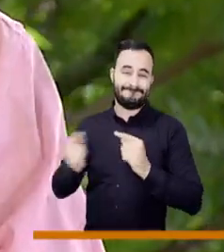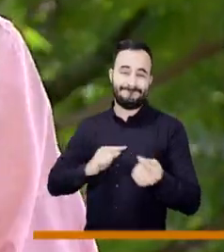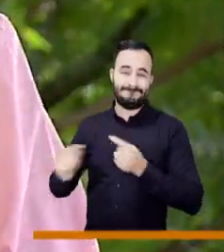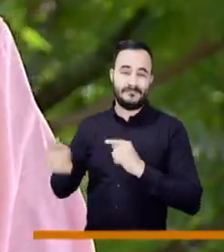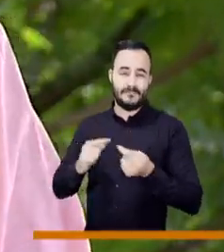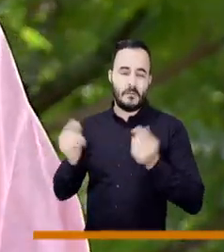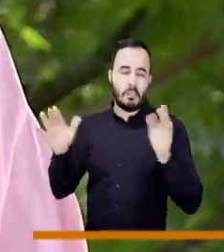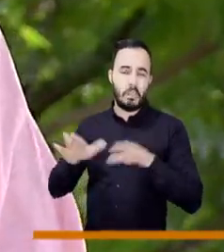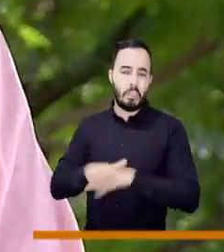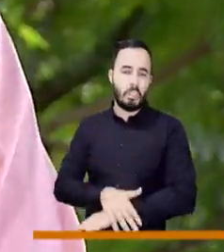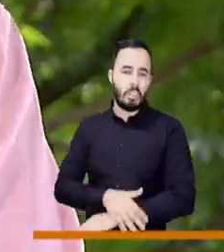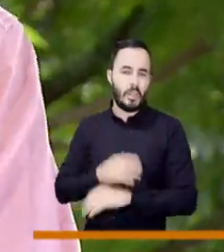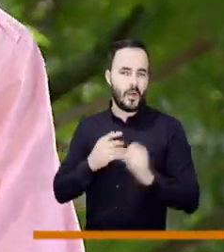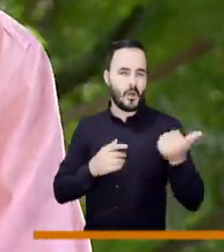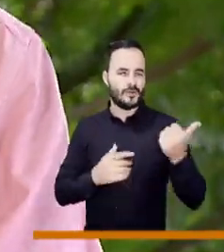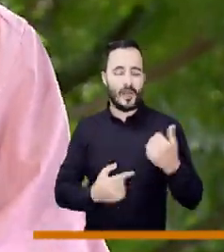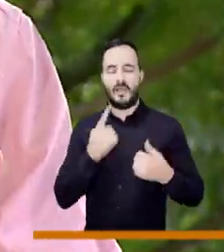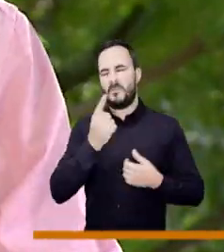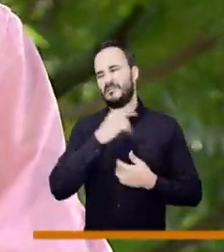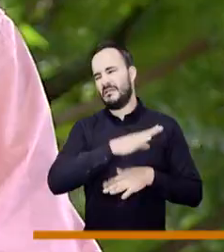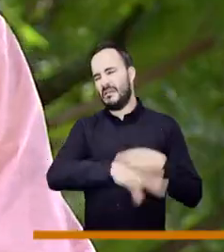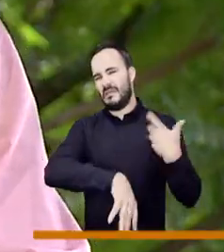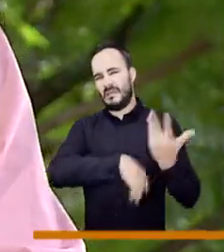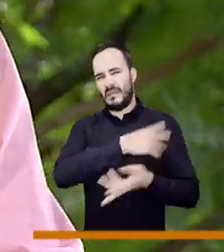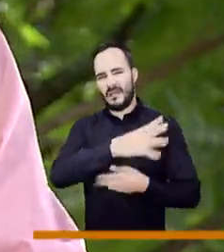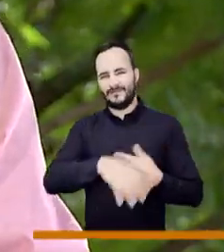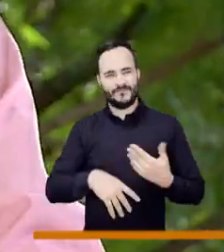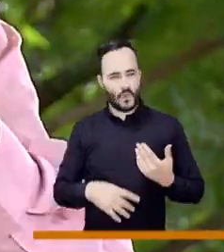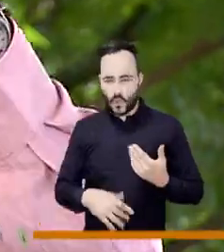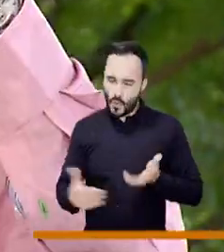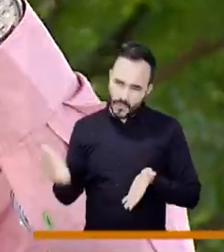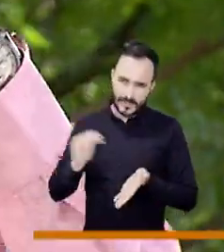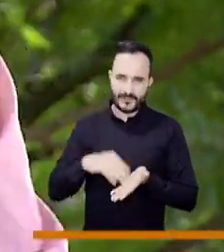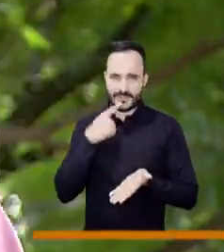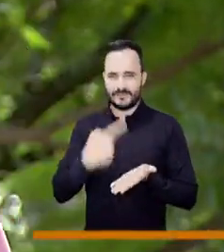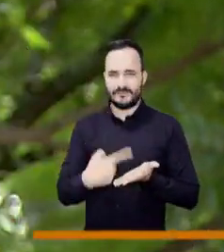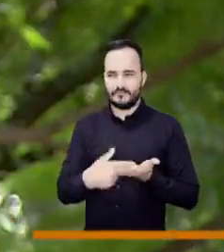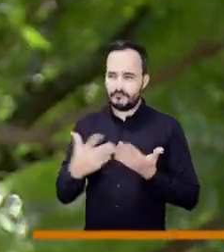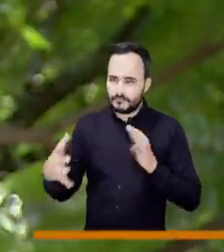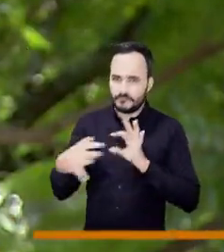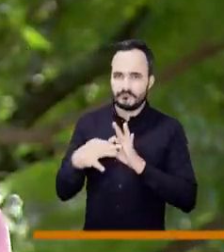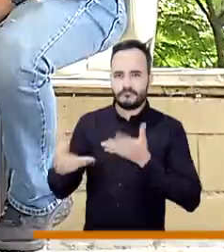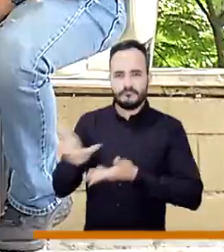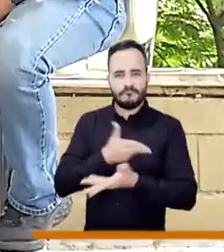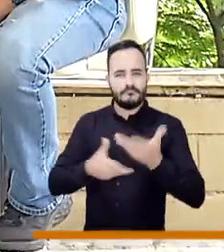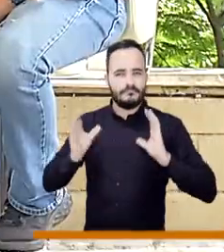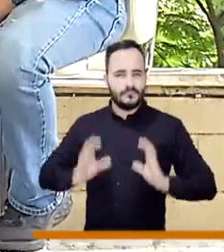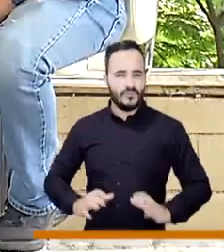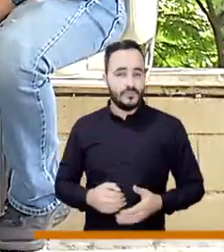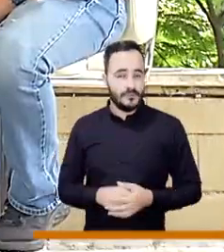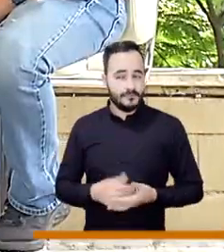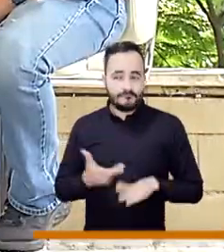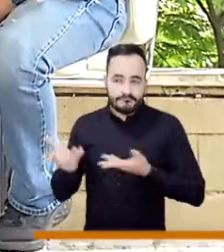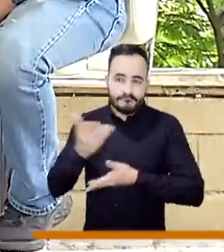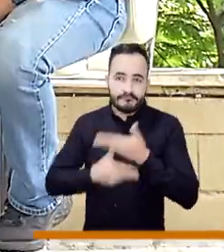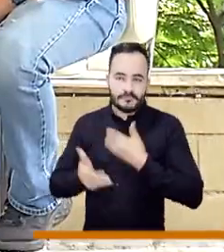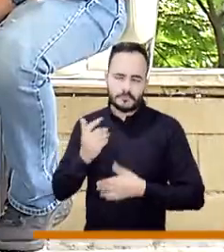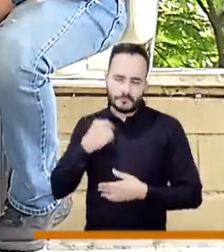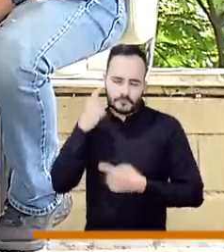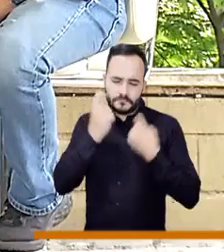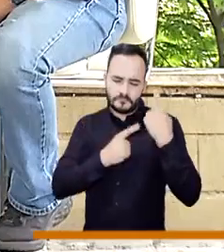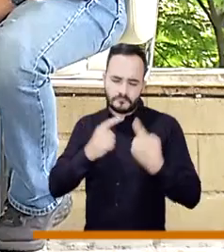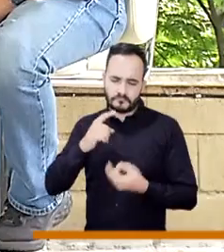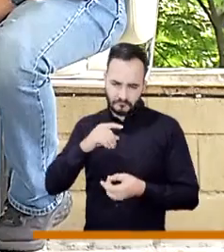empañó lastimosamente porque tocó como un tema de politiquería, hay que retomarla como ciudad y tener la posibilidad de mirar si